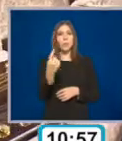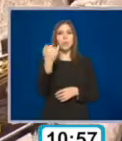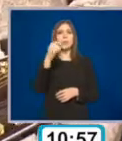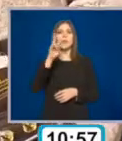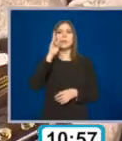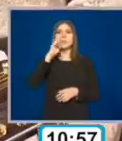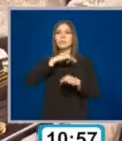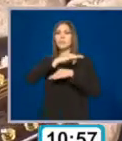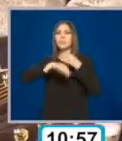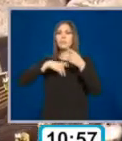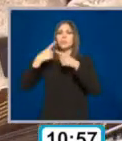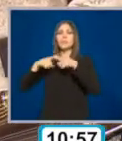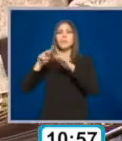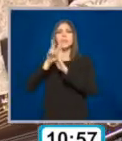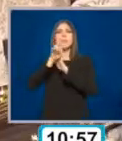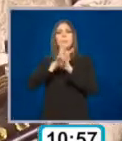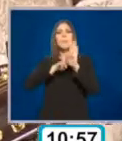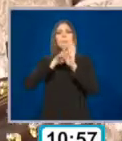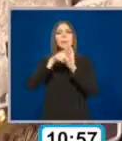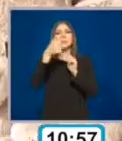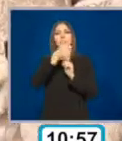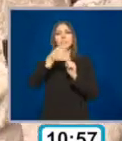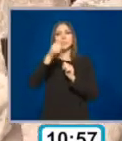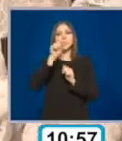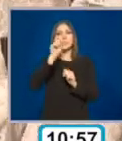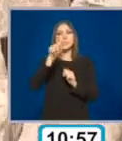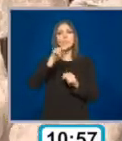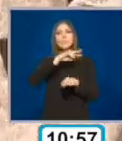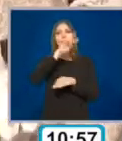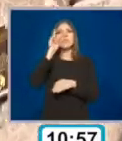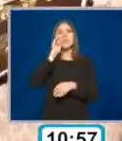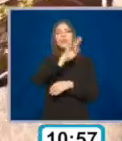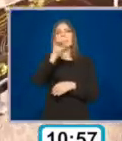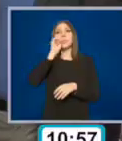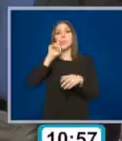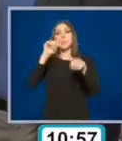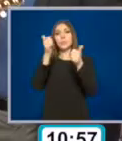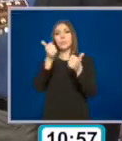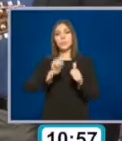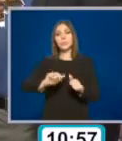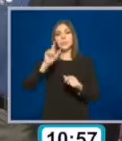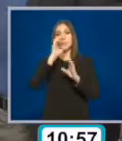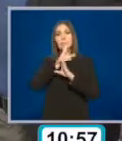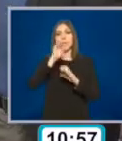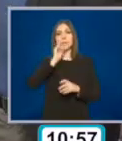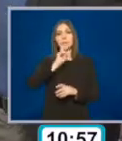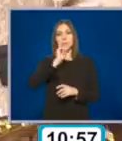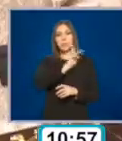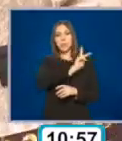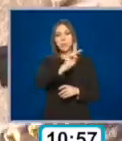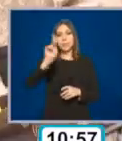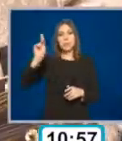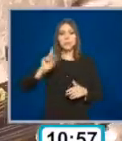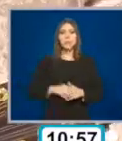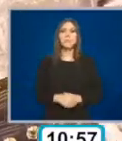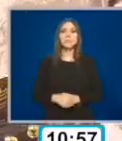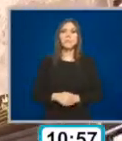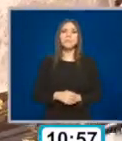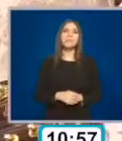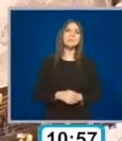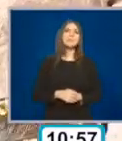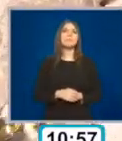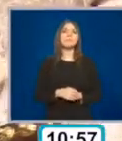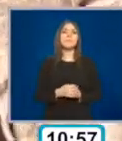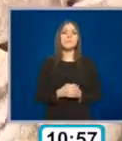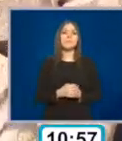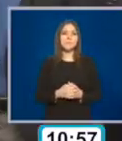videos, le den like, lo compartan. Mis compadres, para que se den un taco de ojo con las modelos. Y las muchachonas que ¿Estás se den un cansado, taco de ojo. pariente? Y todo mi Sí, compadre. es que me Pues